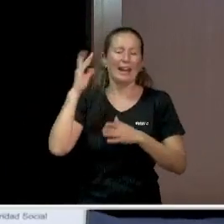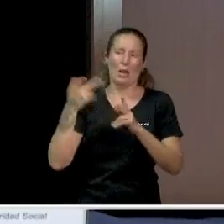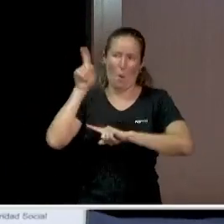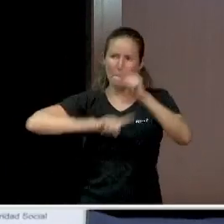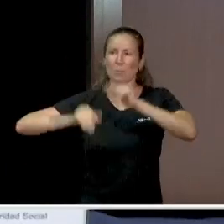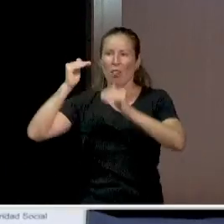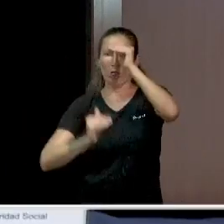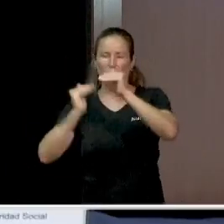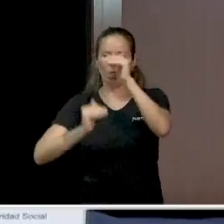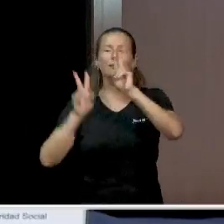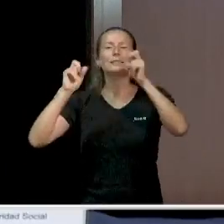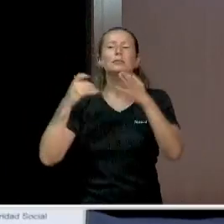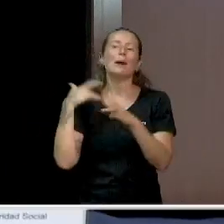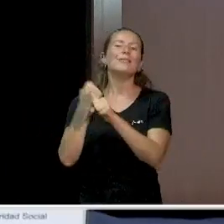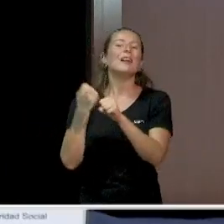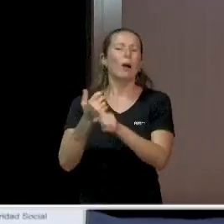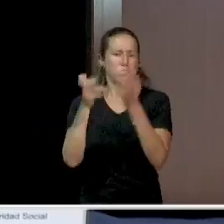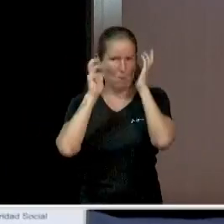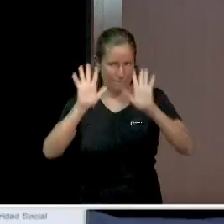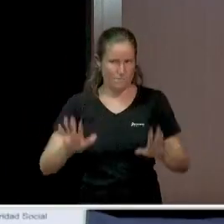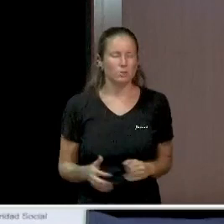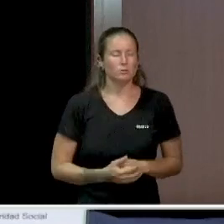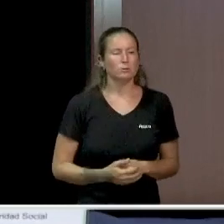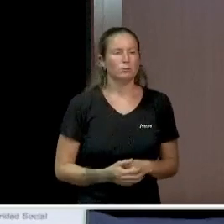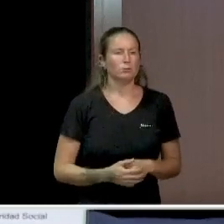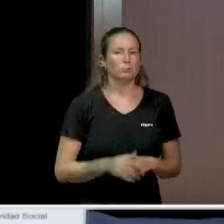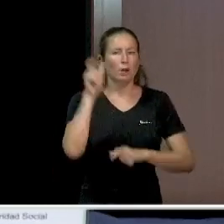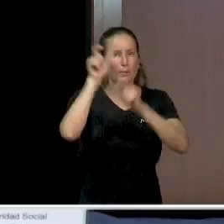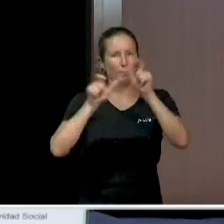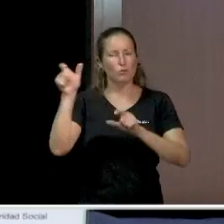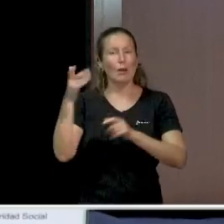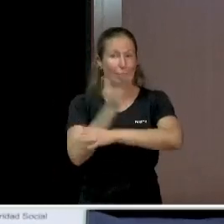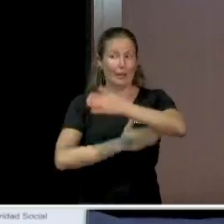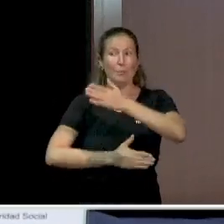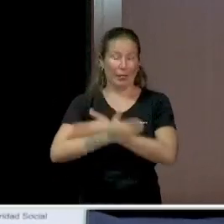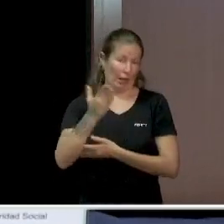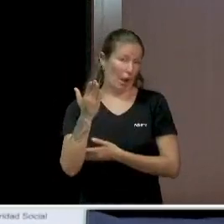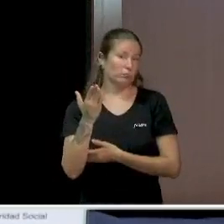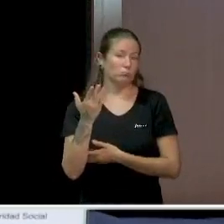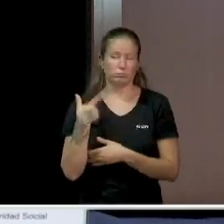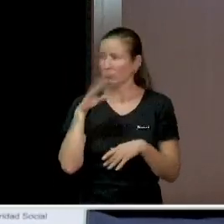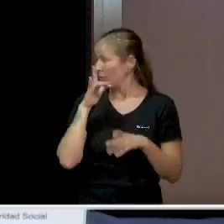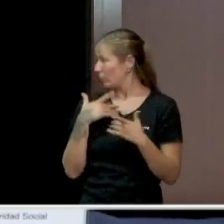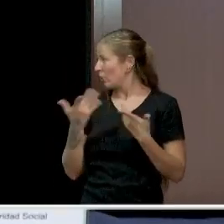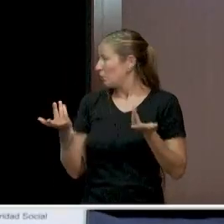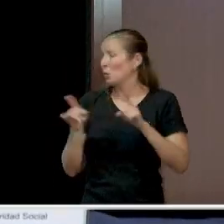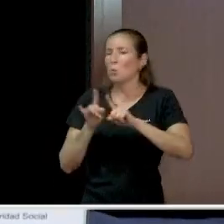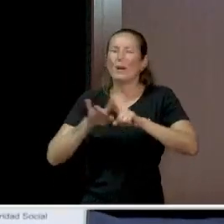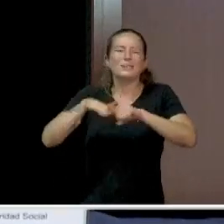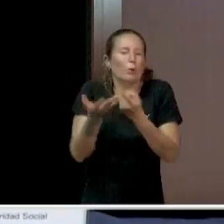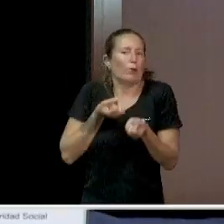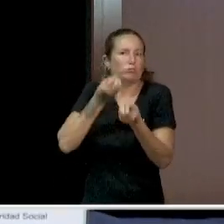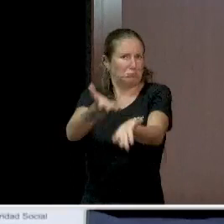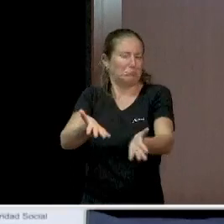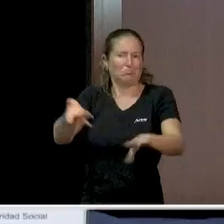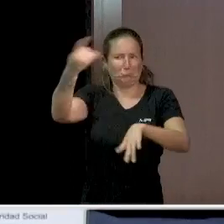se refiere a la tasa de empleo. Las personas con discapacidad, le estoy haciendo una foto de situación del